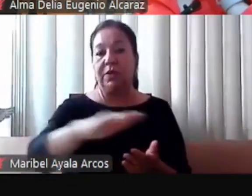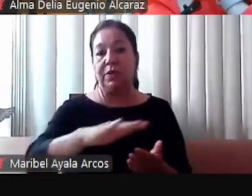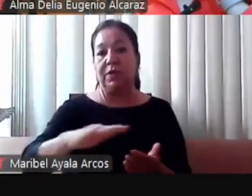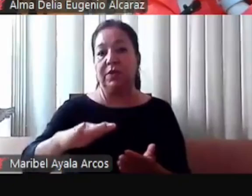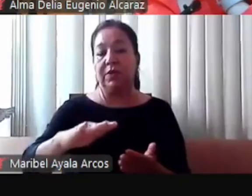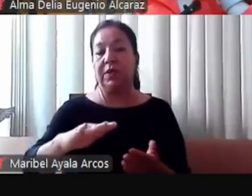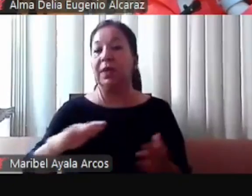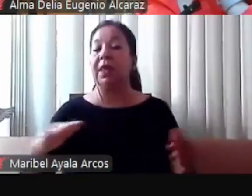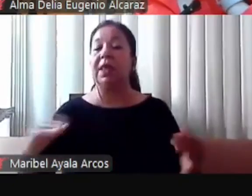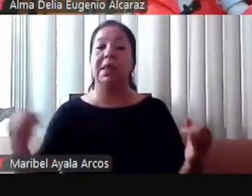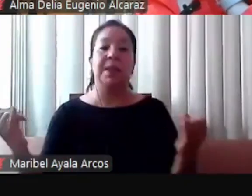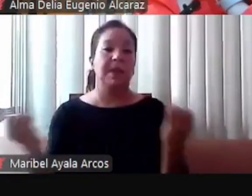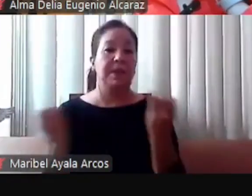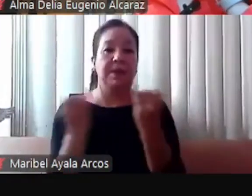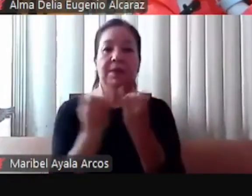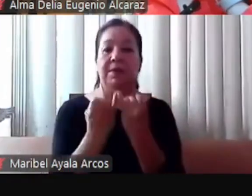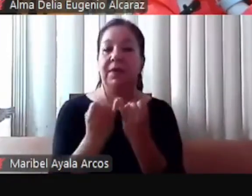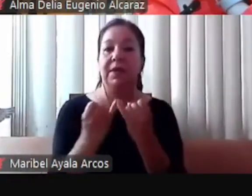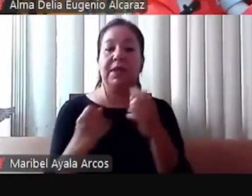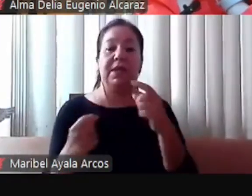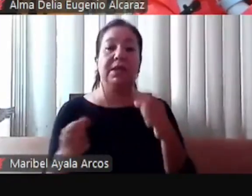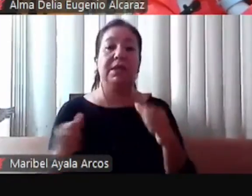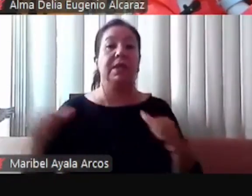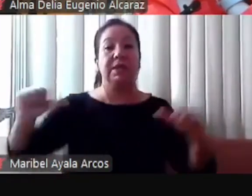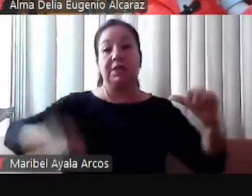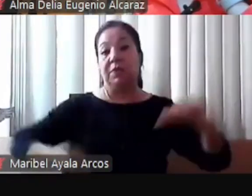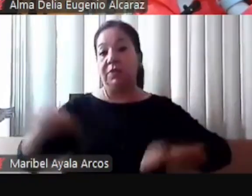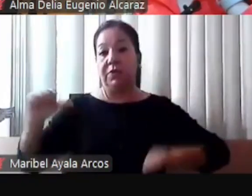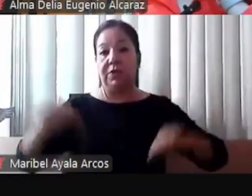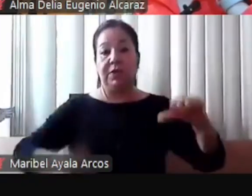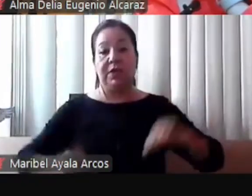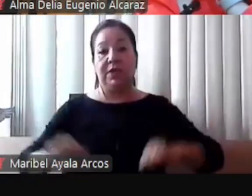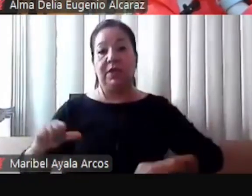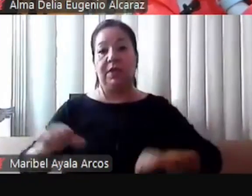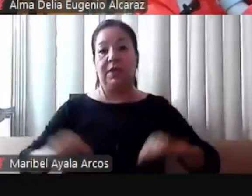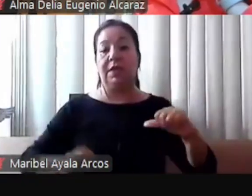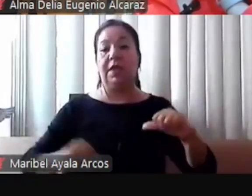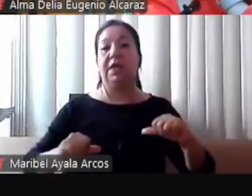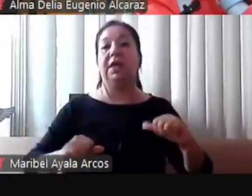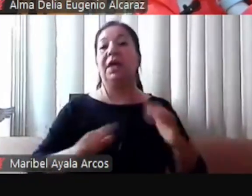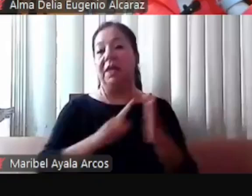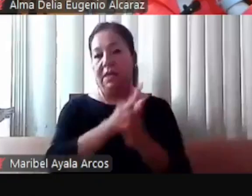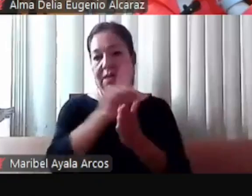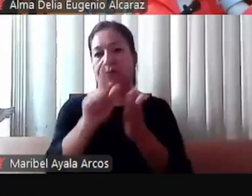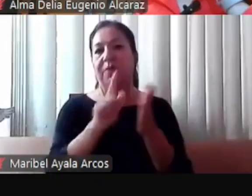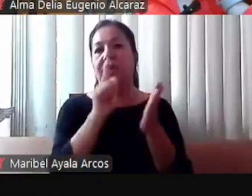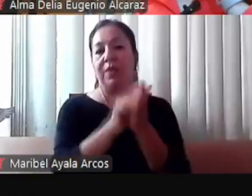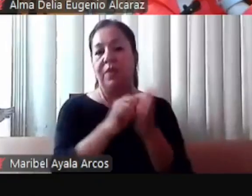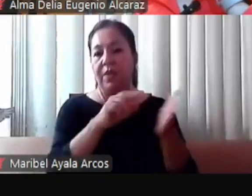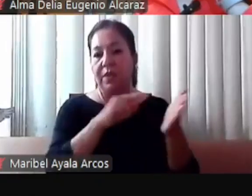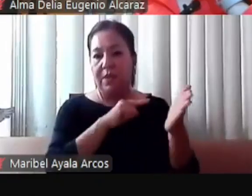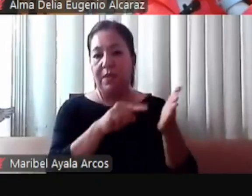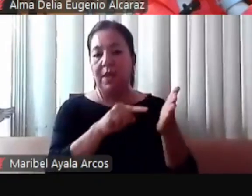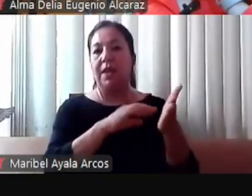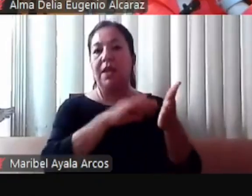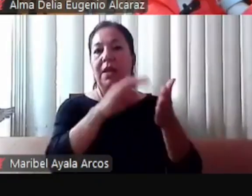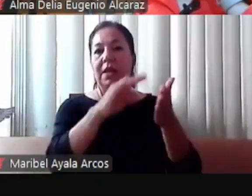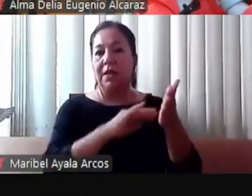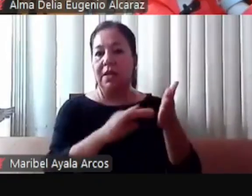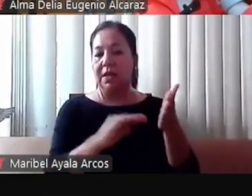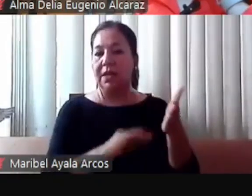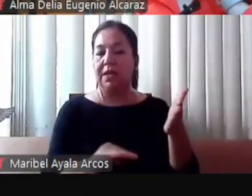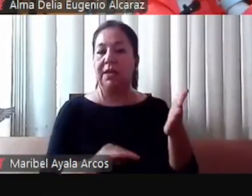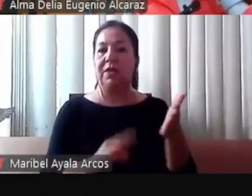en la determinación realizada por la autoridad responsable, ello porque en efecto se apegó de manera adecuada al contenido obligatorio tanto de la